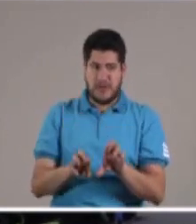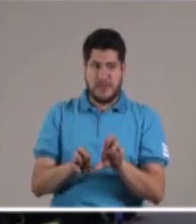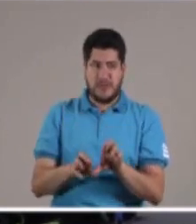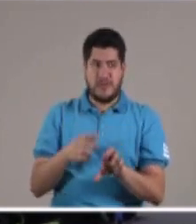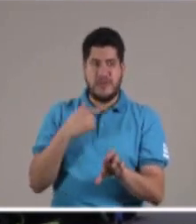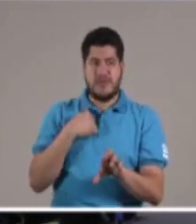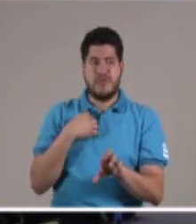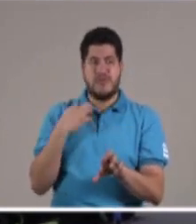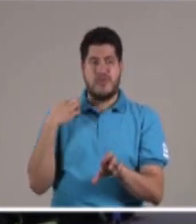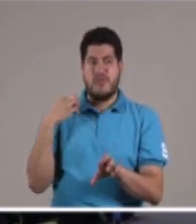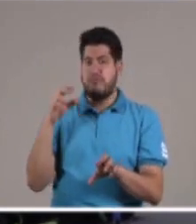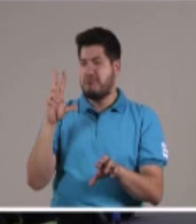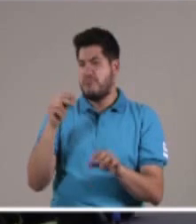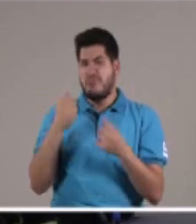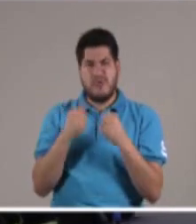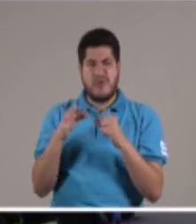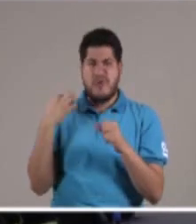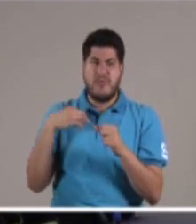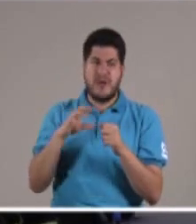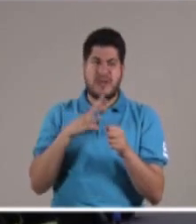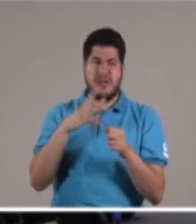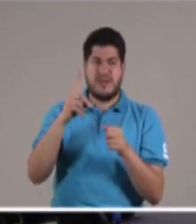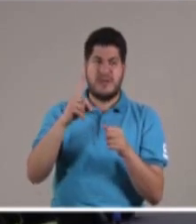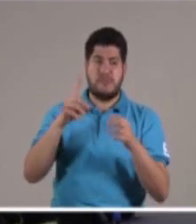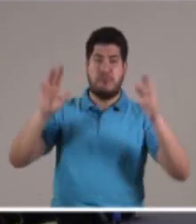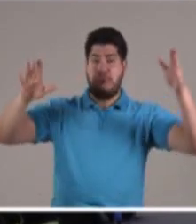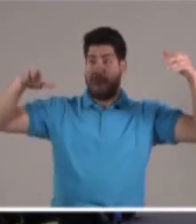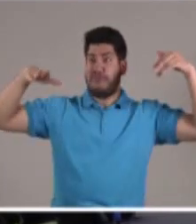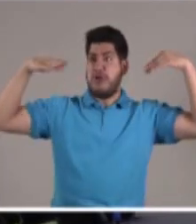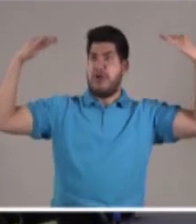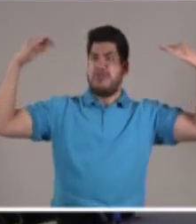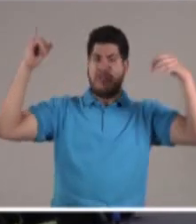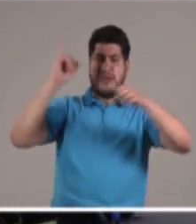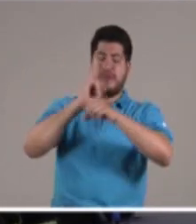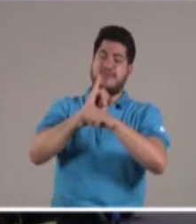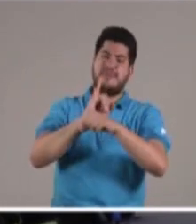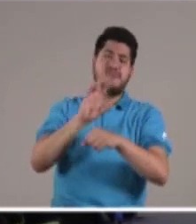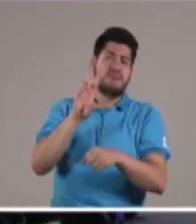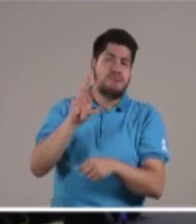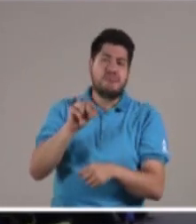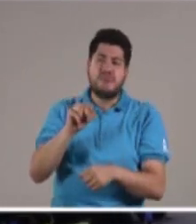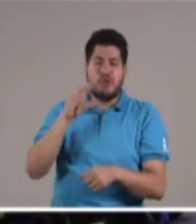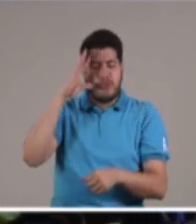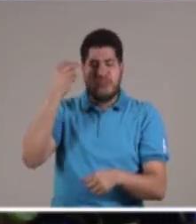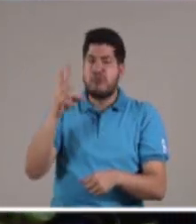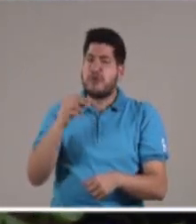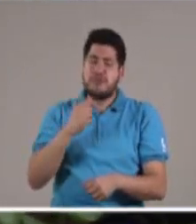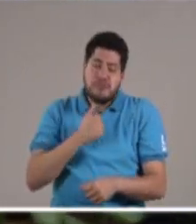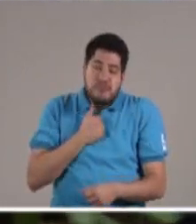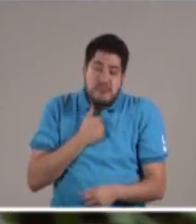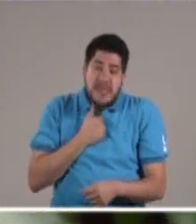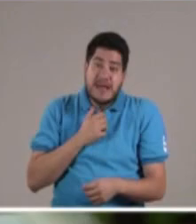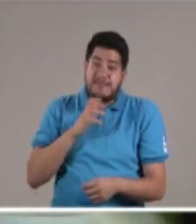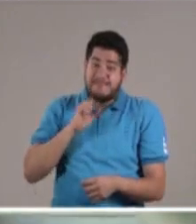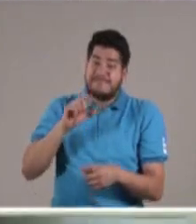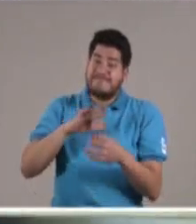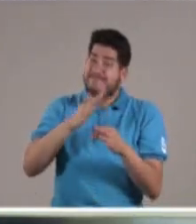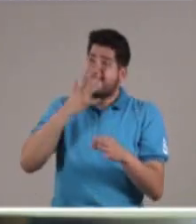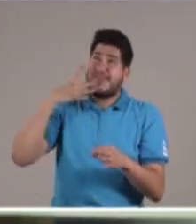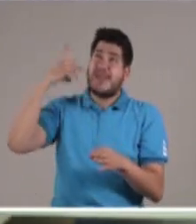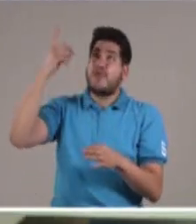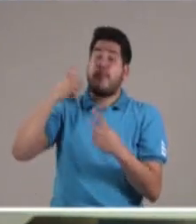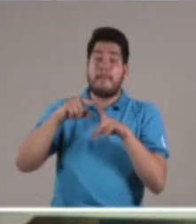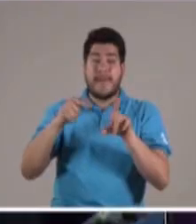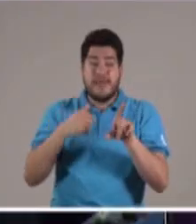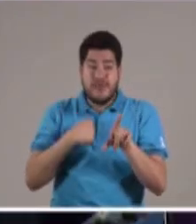no va a tener una mega iglesia si si no es mía yo lo hago para predicar el